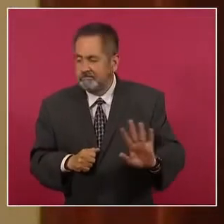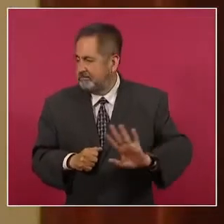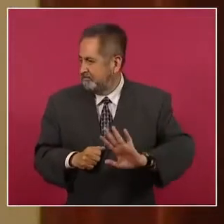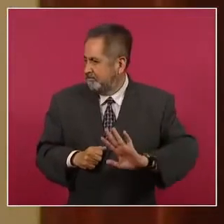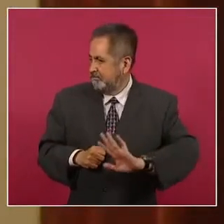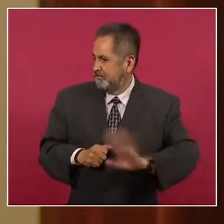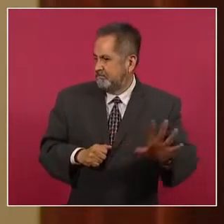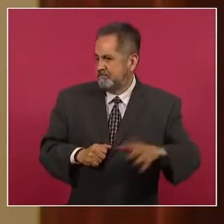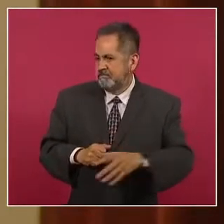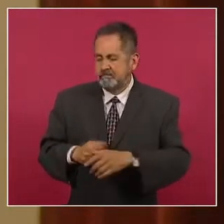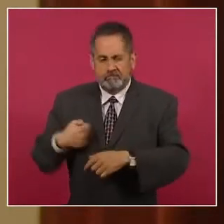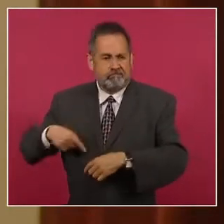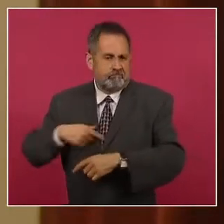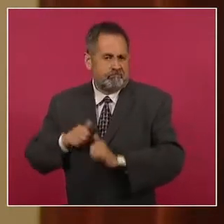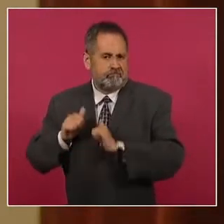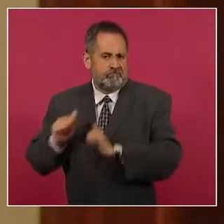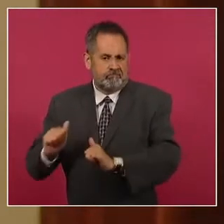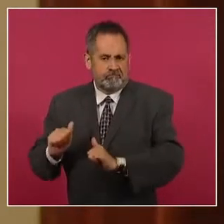nos blindamos